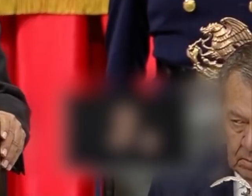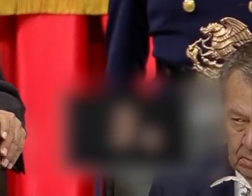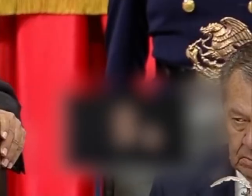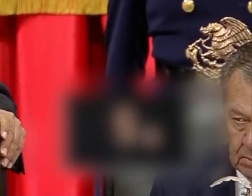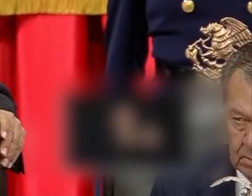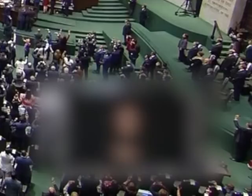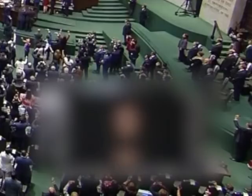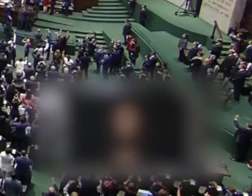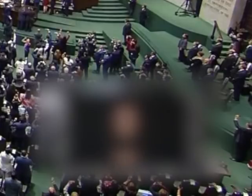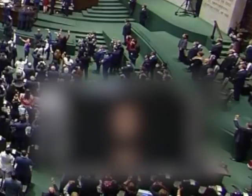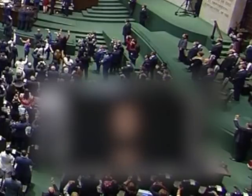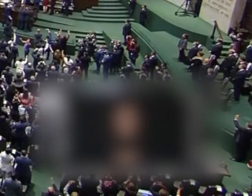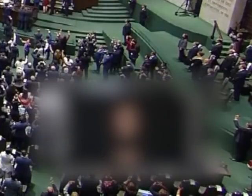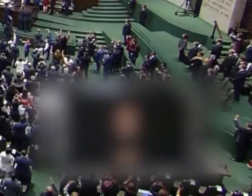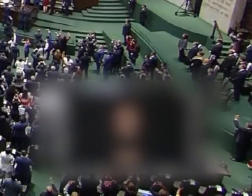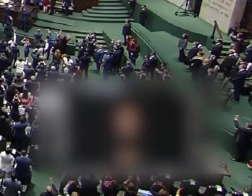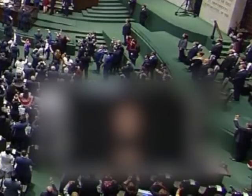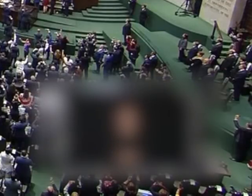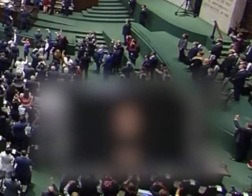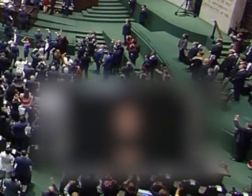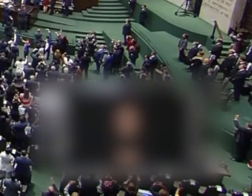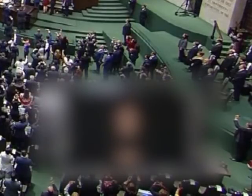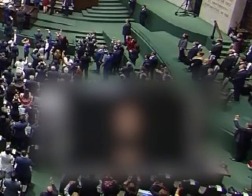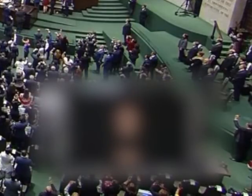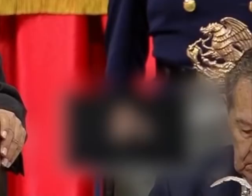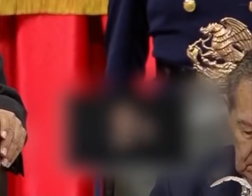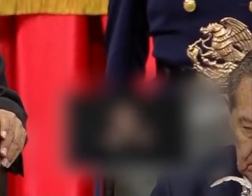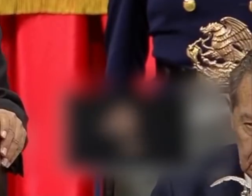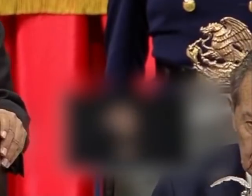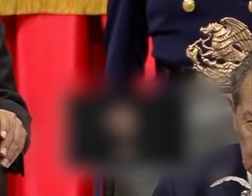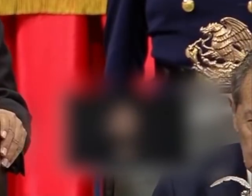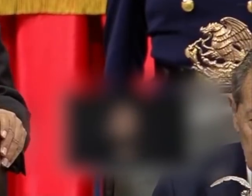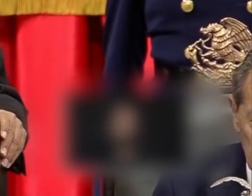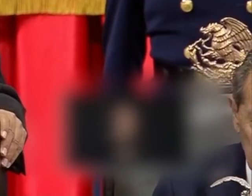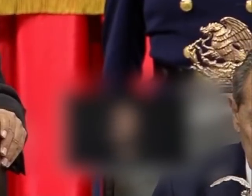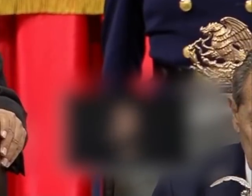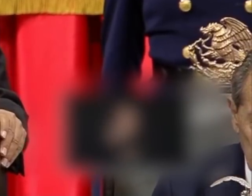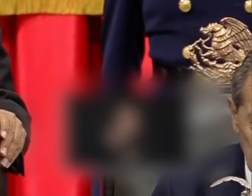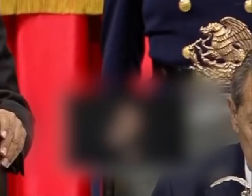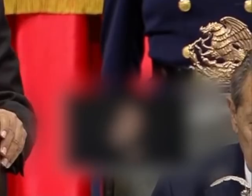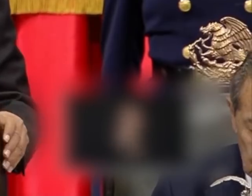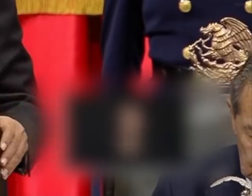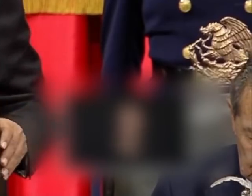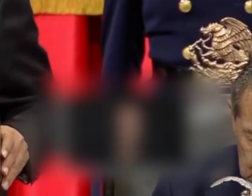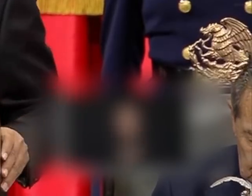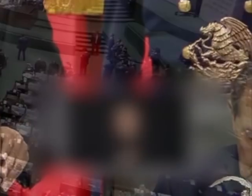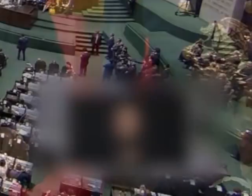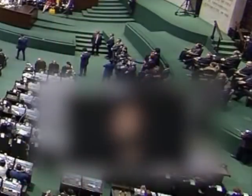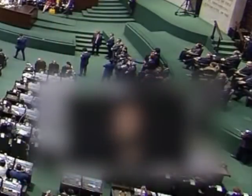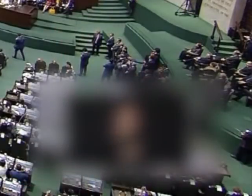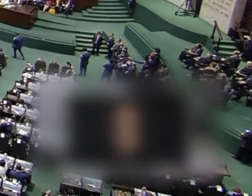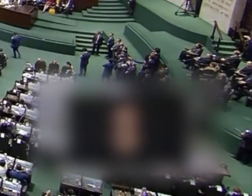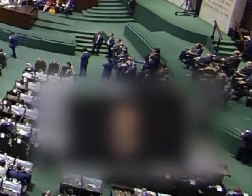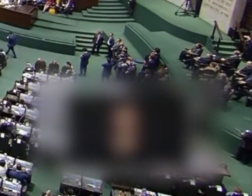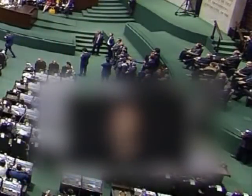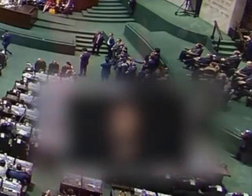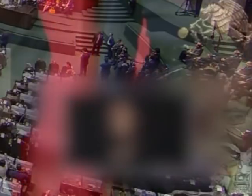El primer día de diciembre. Ante el Congreso de la Unión, Andrés Manuel López Obrador rindió protesta como presidente de